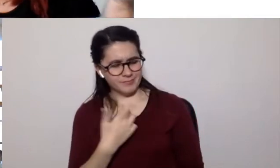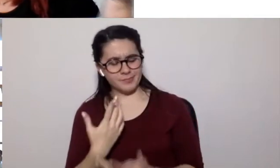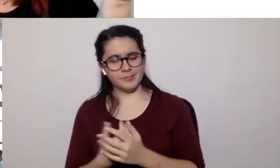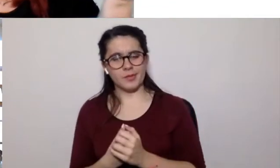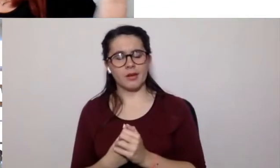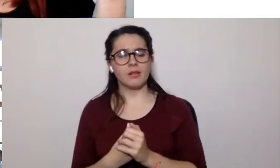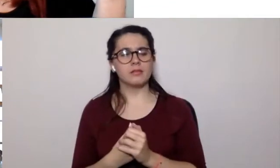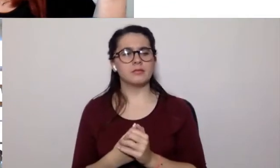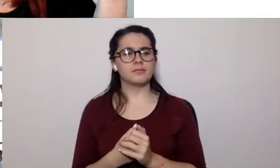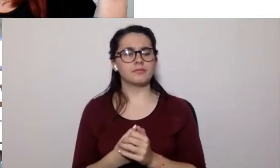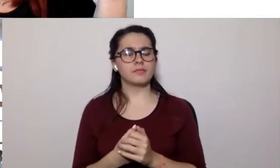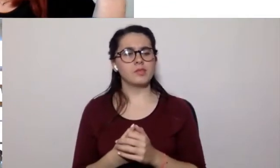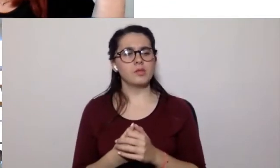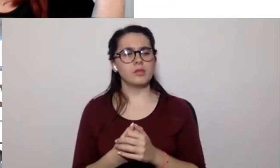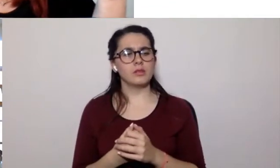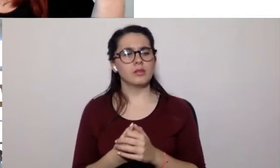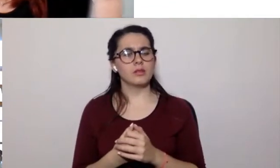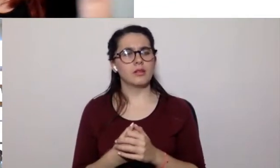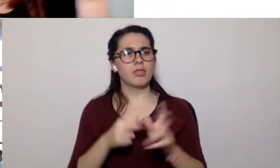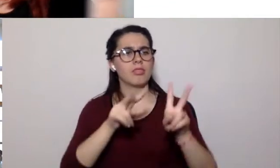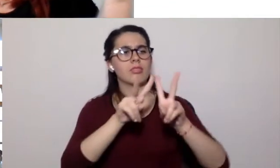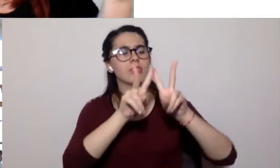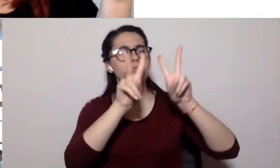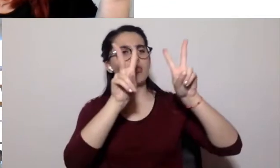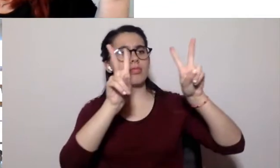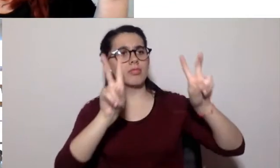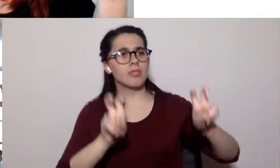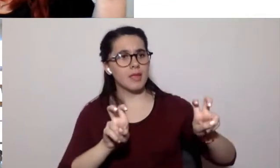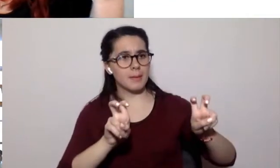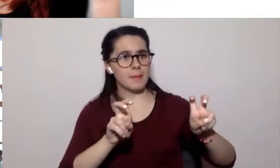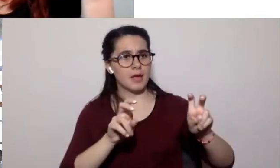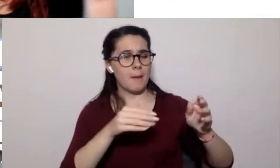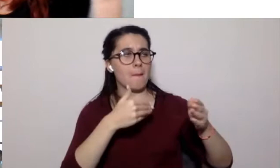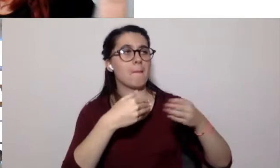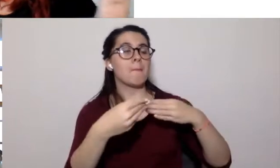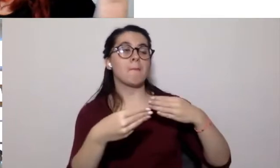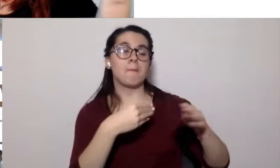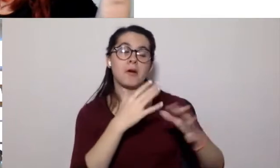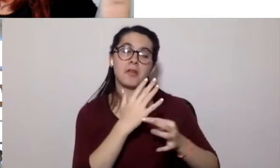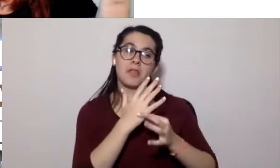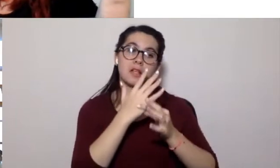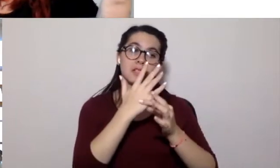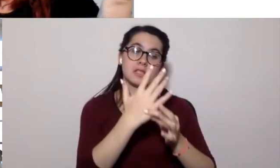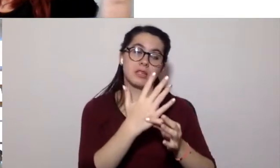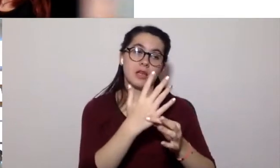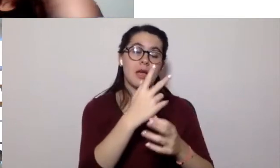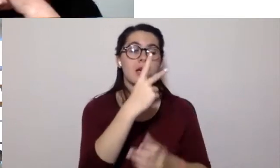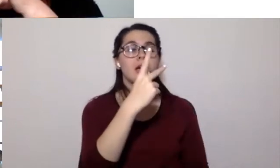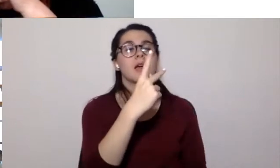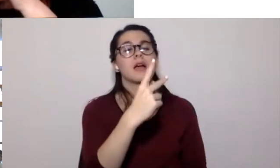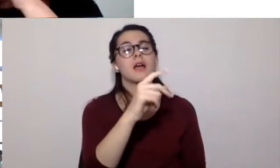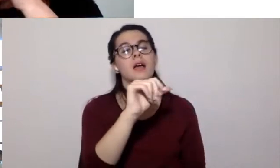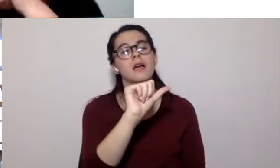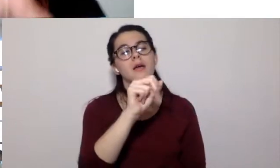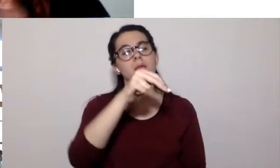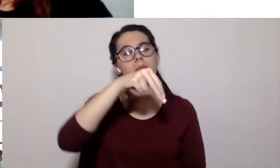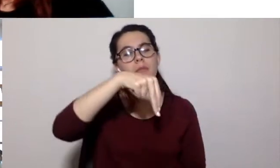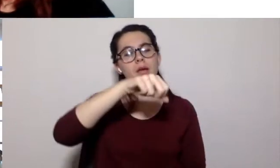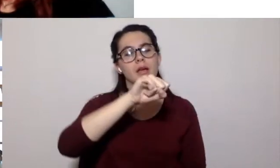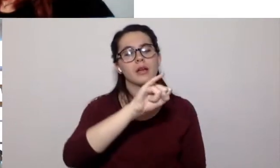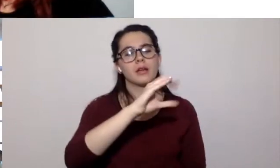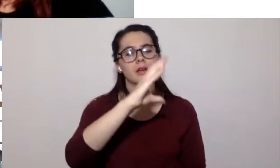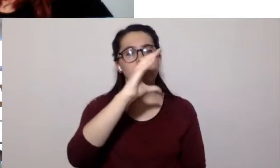de moda, el pánico, el ataque de pánico. El ¿no? ataque de pánico, exacto.